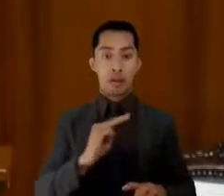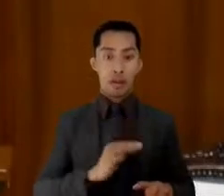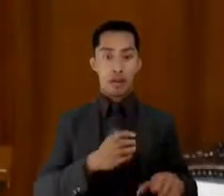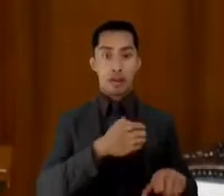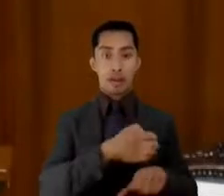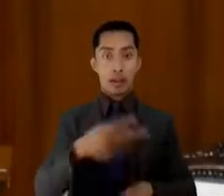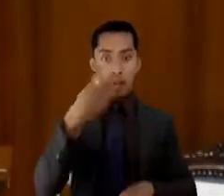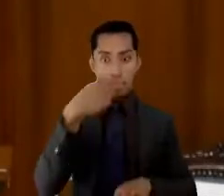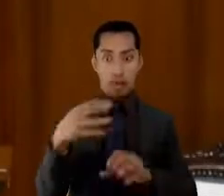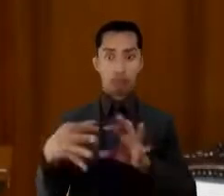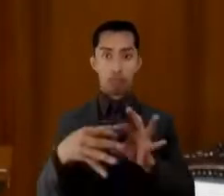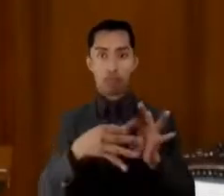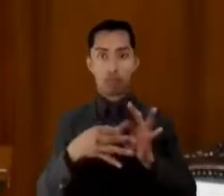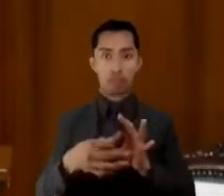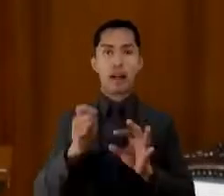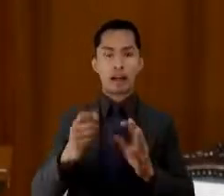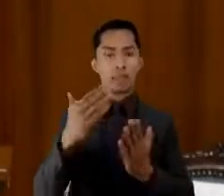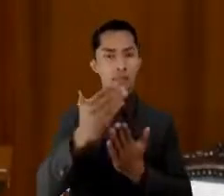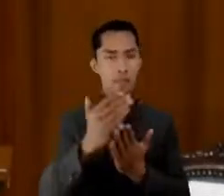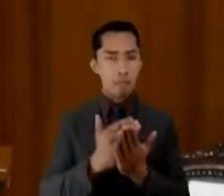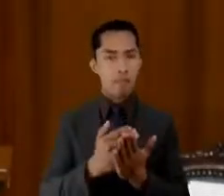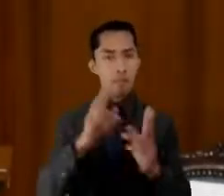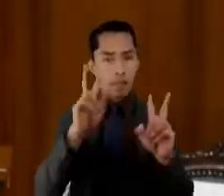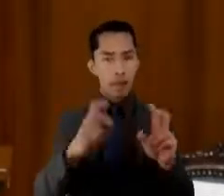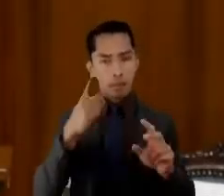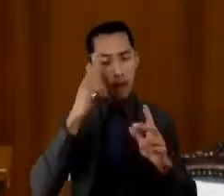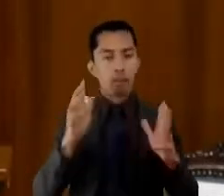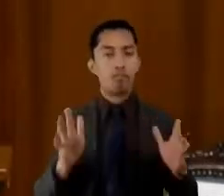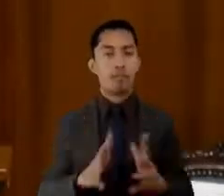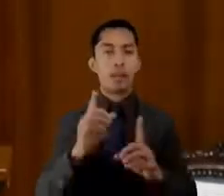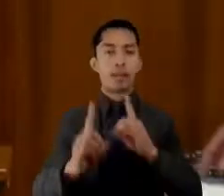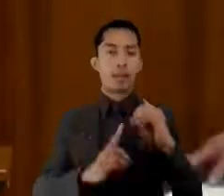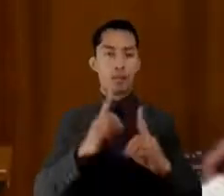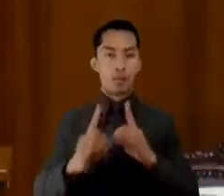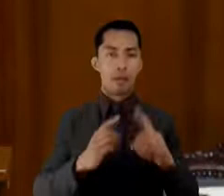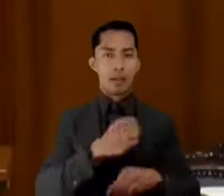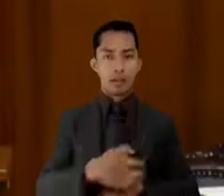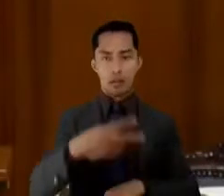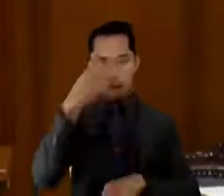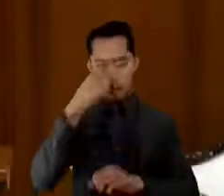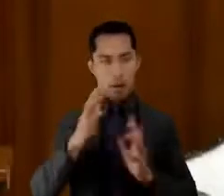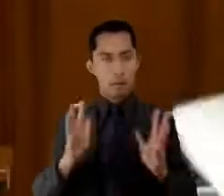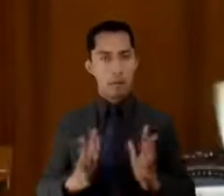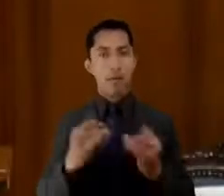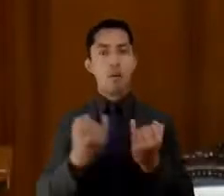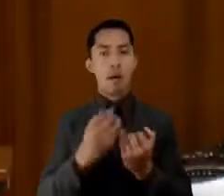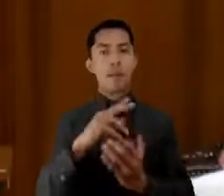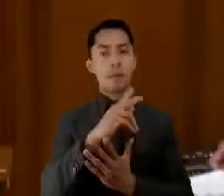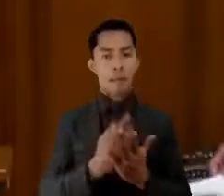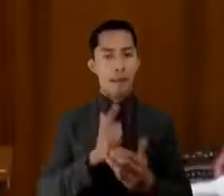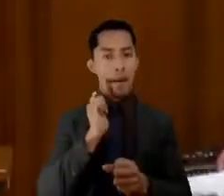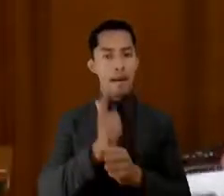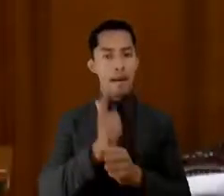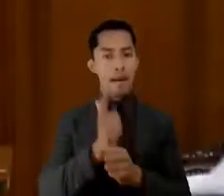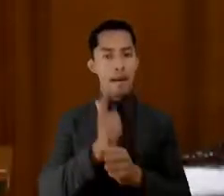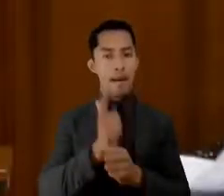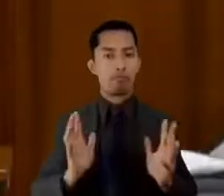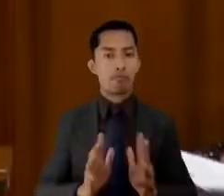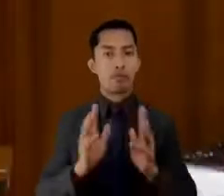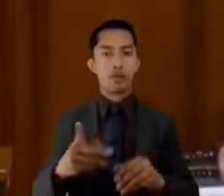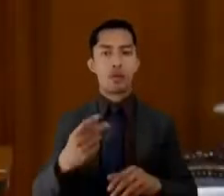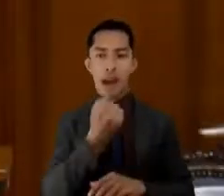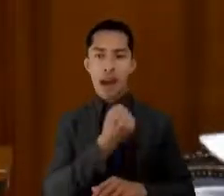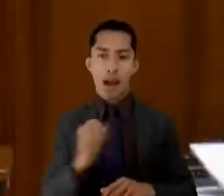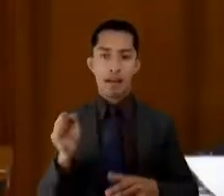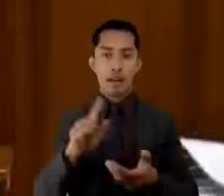entidad una agenda para la promoción del deporte en el Estado de México y se genere un programa de detección e impulso a talentos deportivos en la